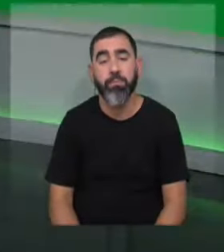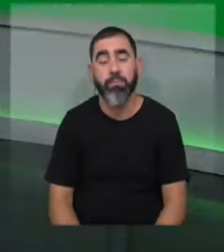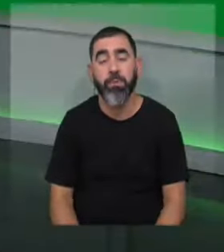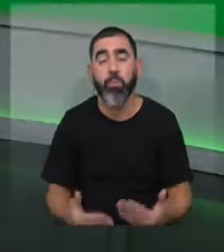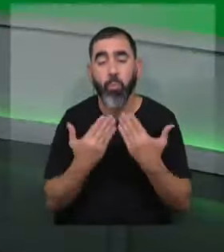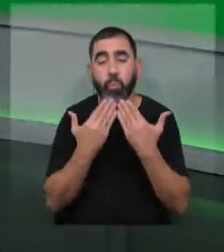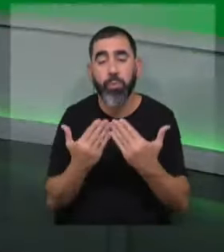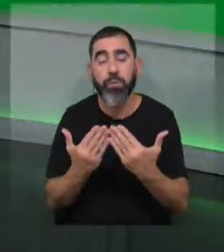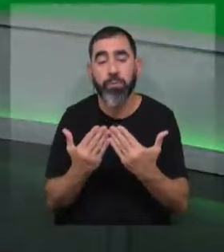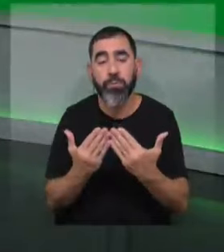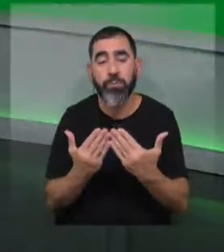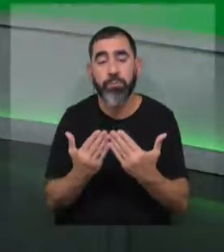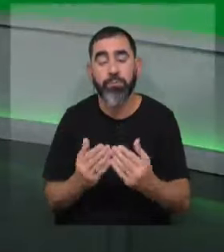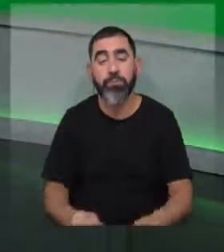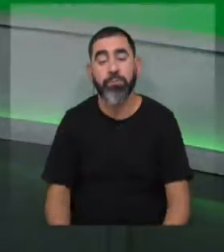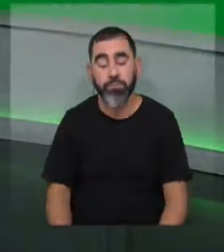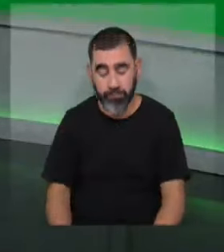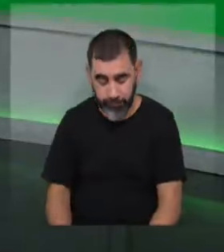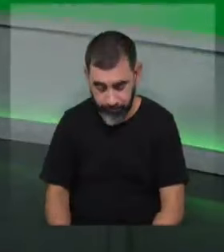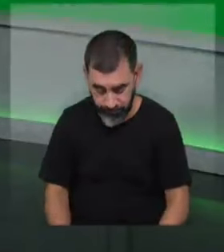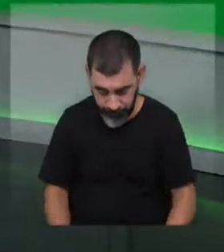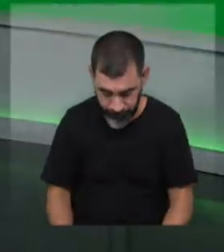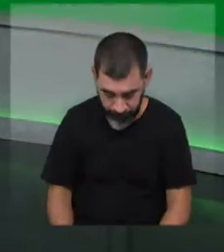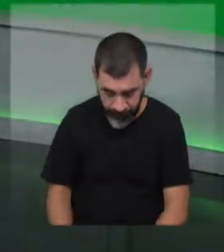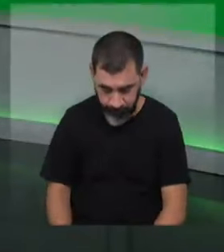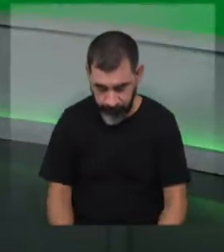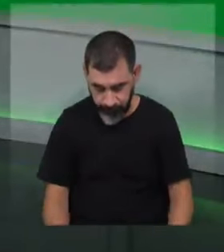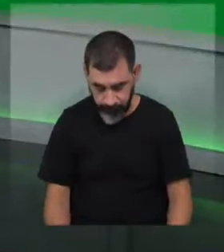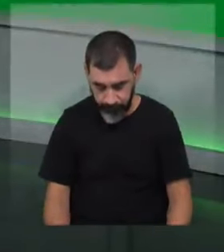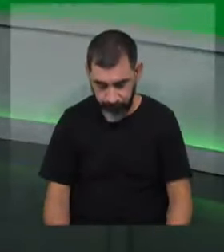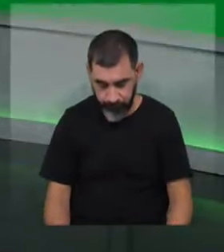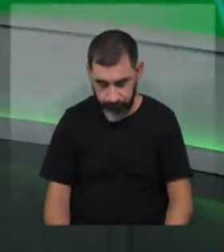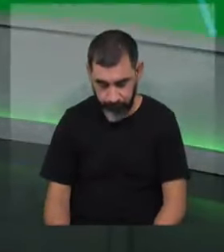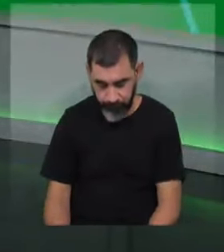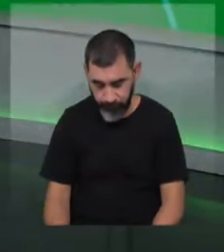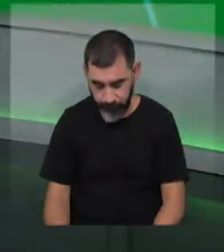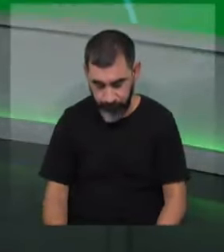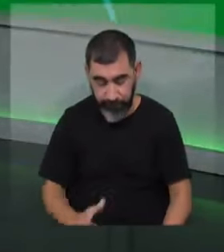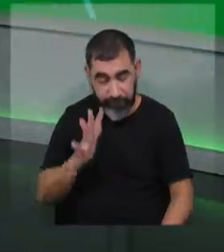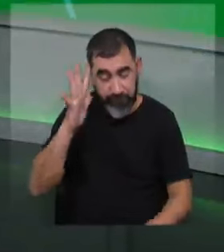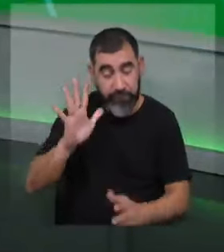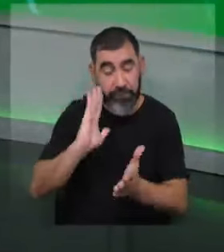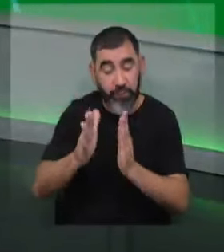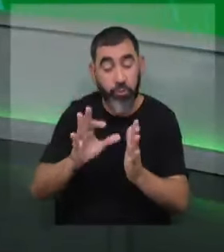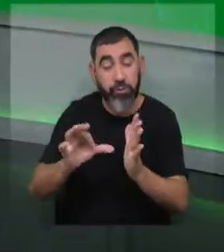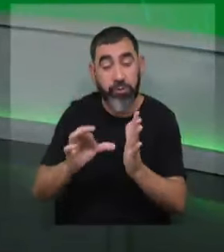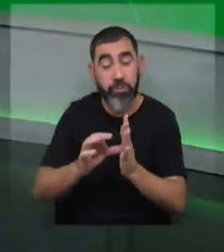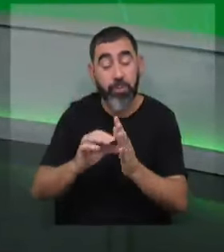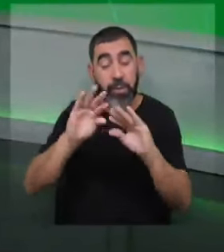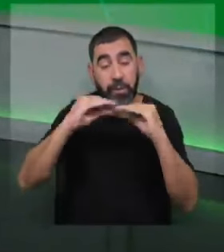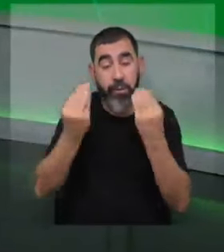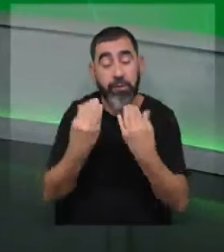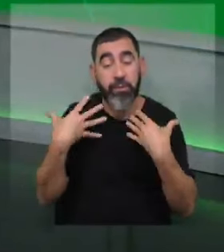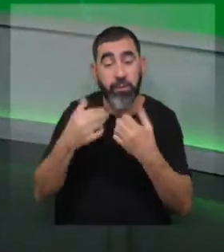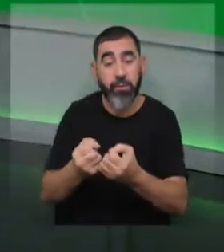Muchas gracias, Diego, y gracias a Claudia por ese testimonio tan especial. Y la cobertura de psicoterapia prevista en el Sistema Nacional Integrado de